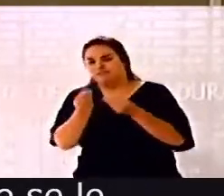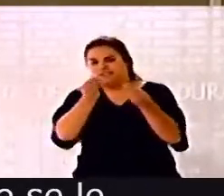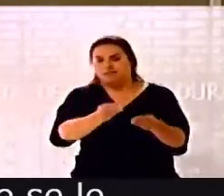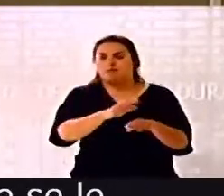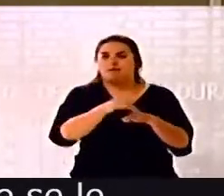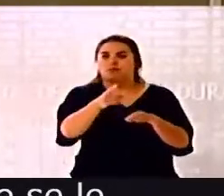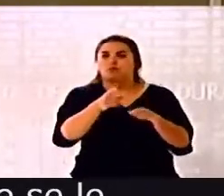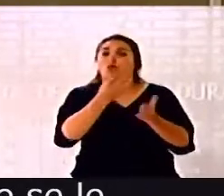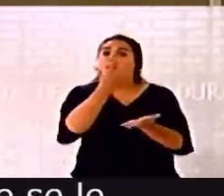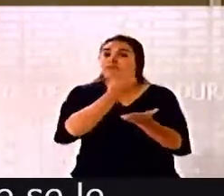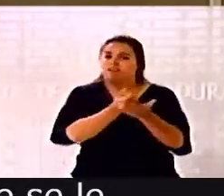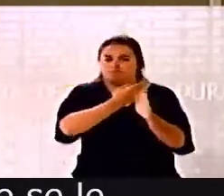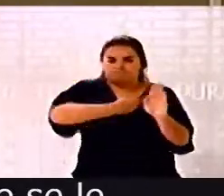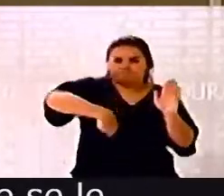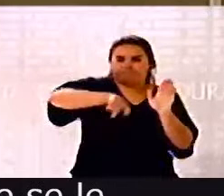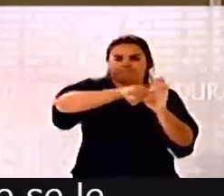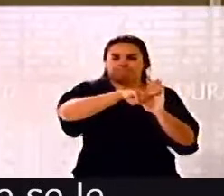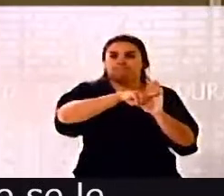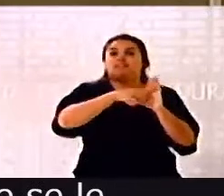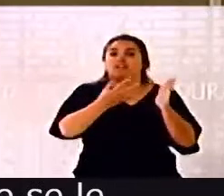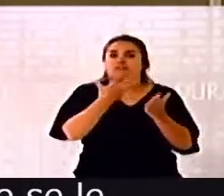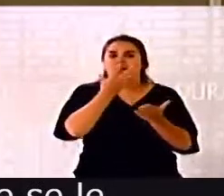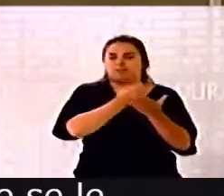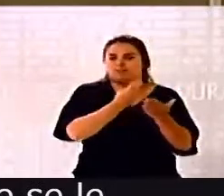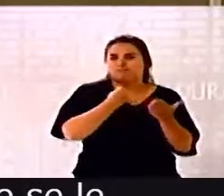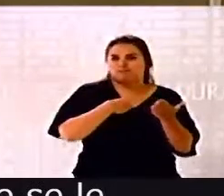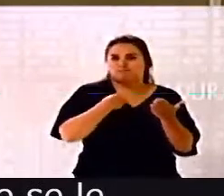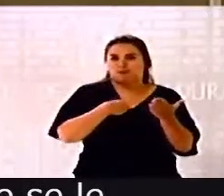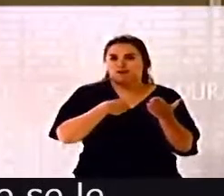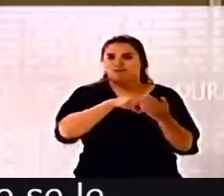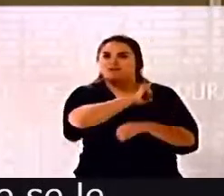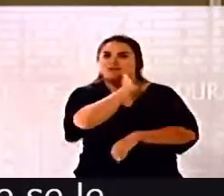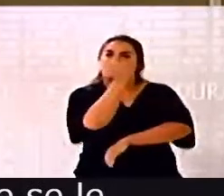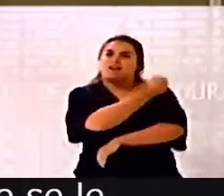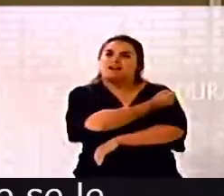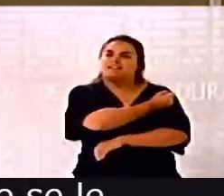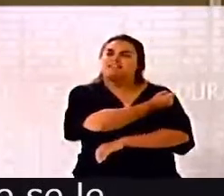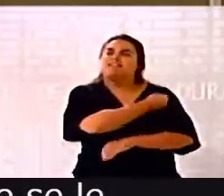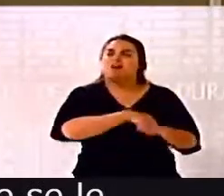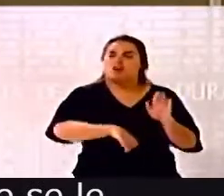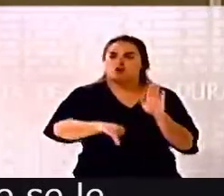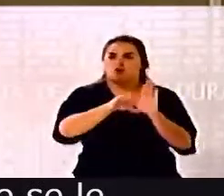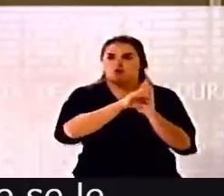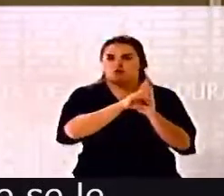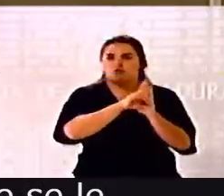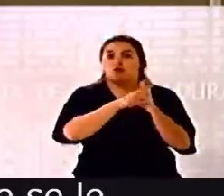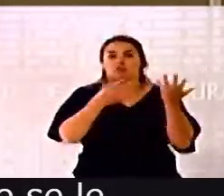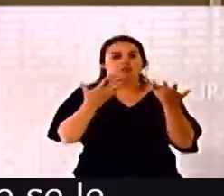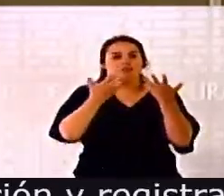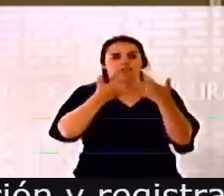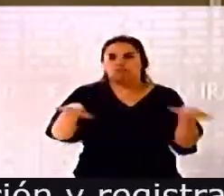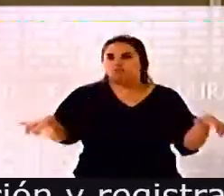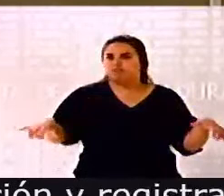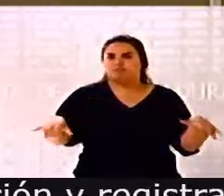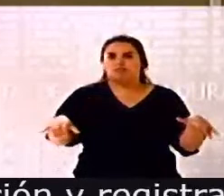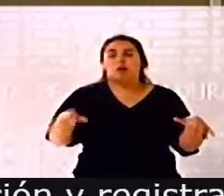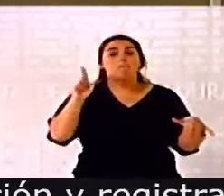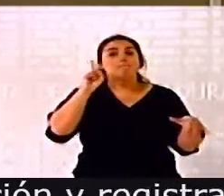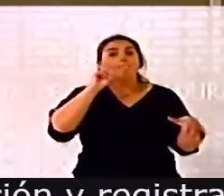aplicación y esta aplicación registrará ese código y automáticamente ese